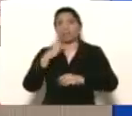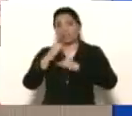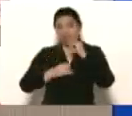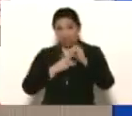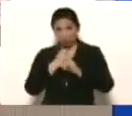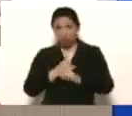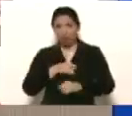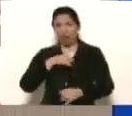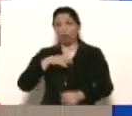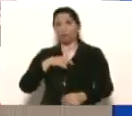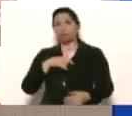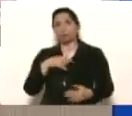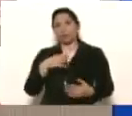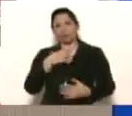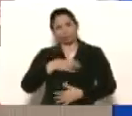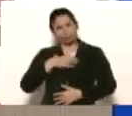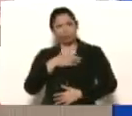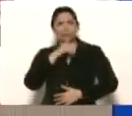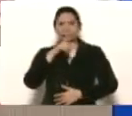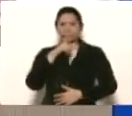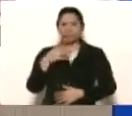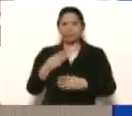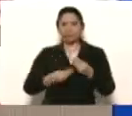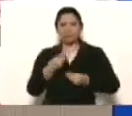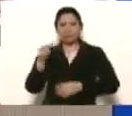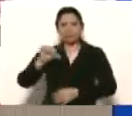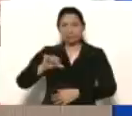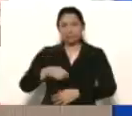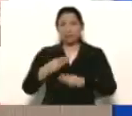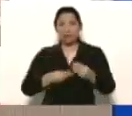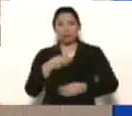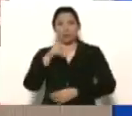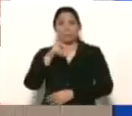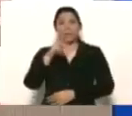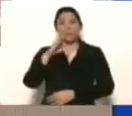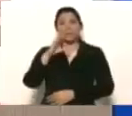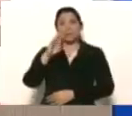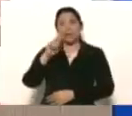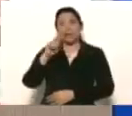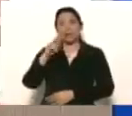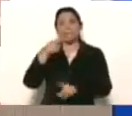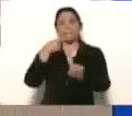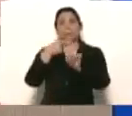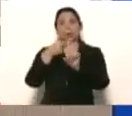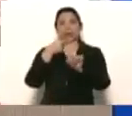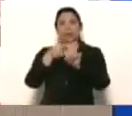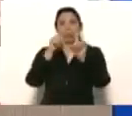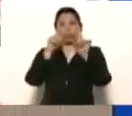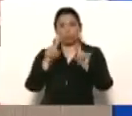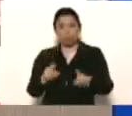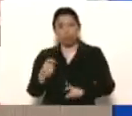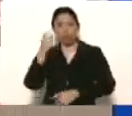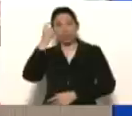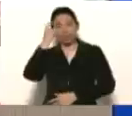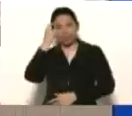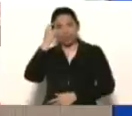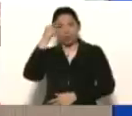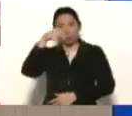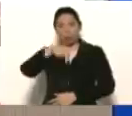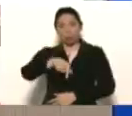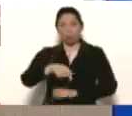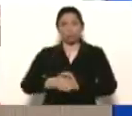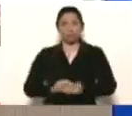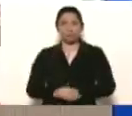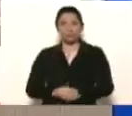ser y por tener síntomas se le hizo la prueba de pcr que ha resultado positiva el día de hoy